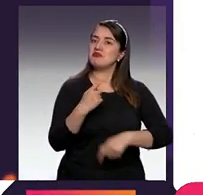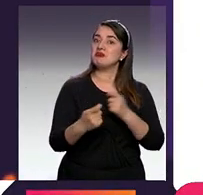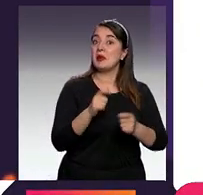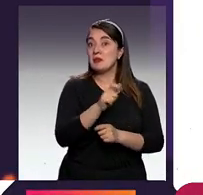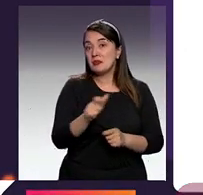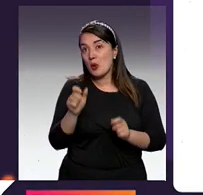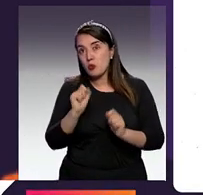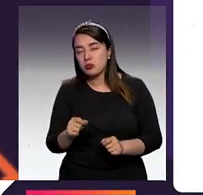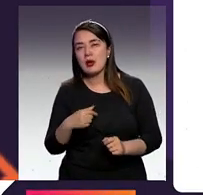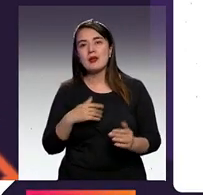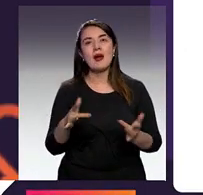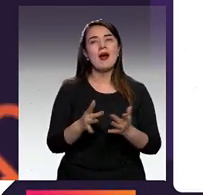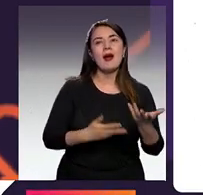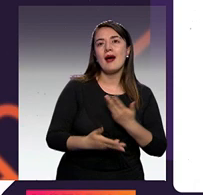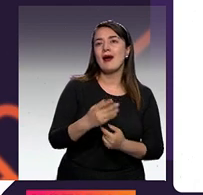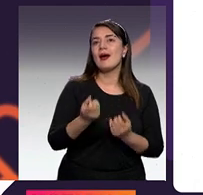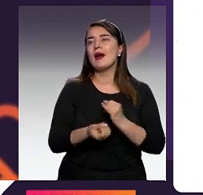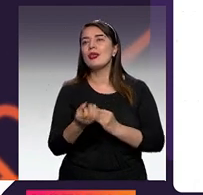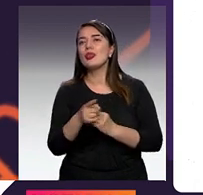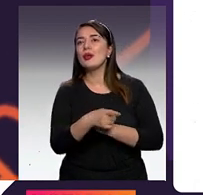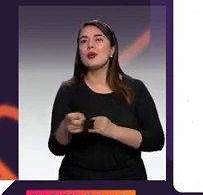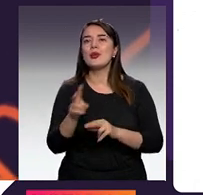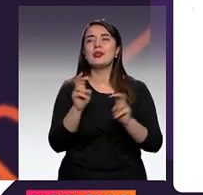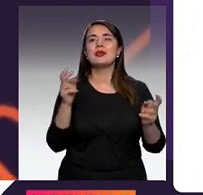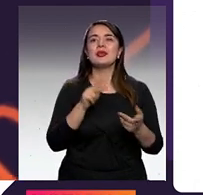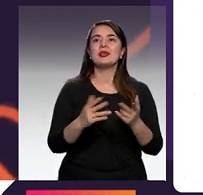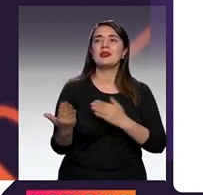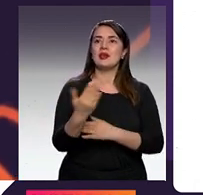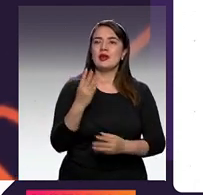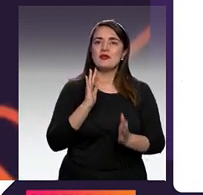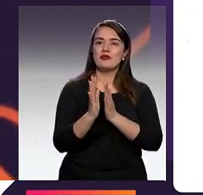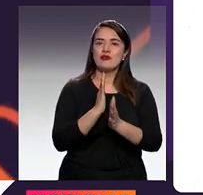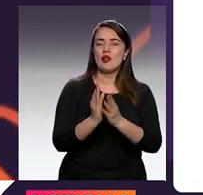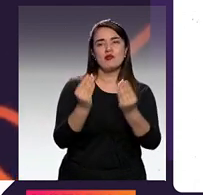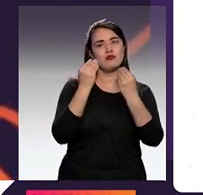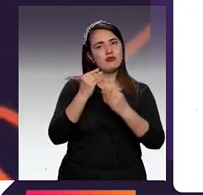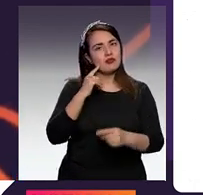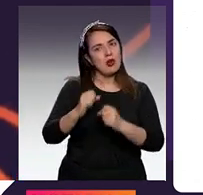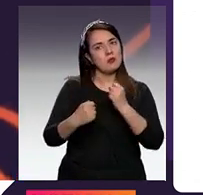asistentes tengan una conexión con la industria en términos de networking, formación y financiación.